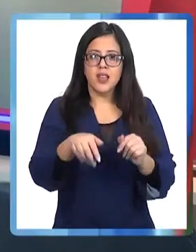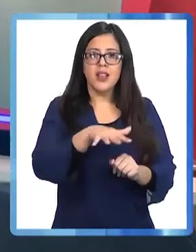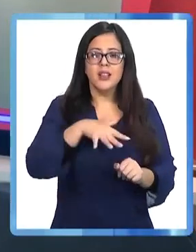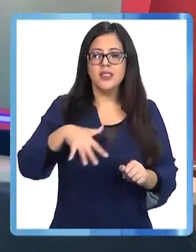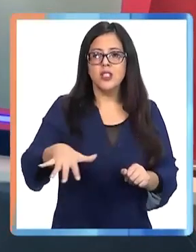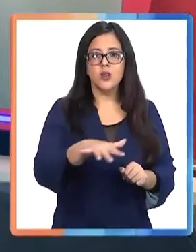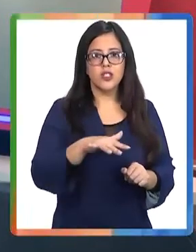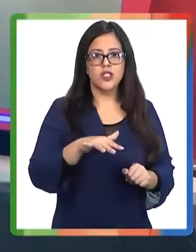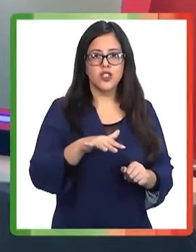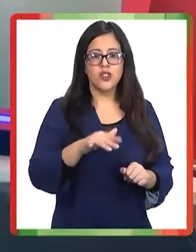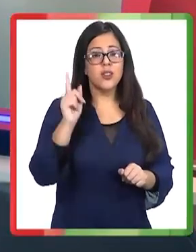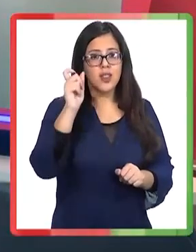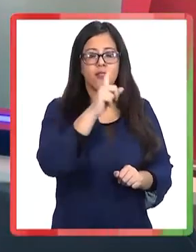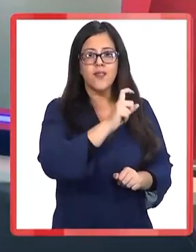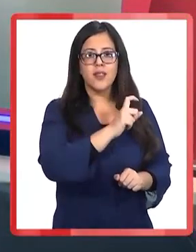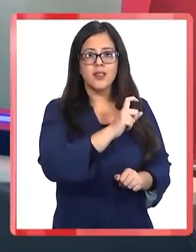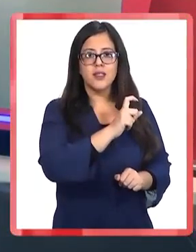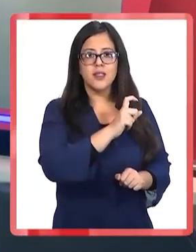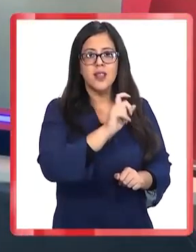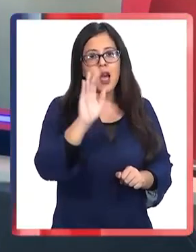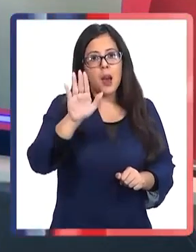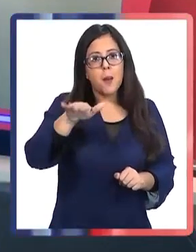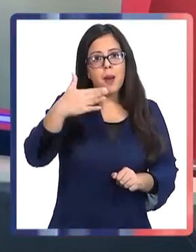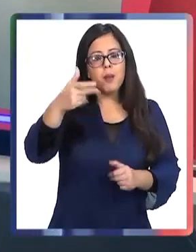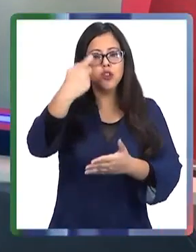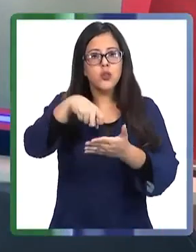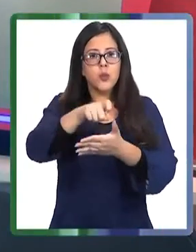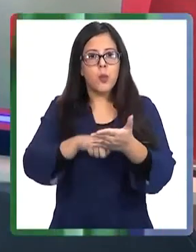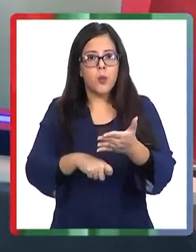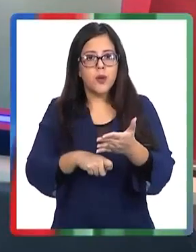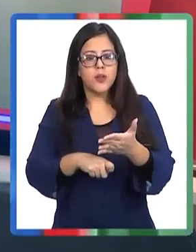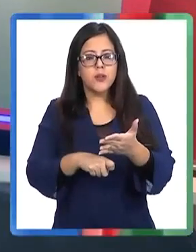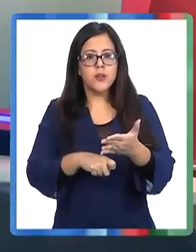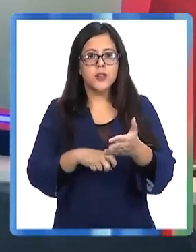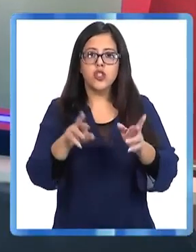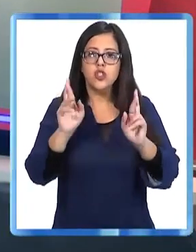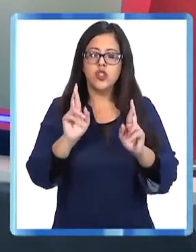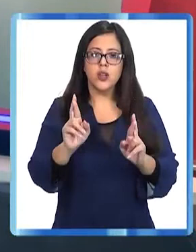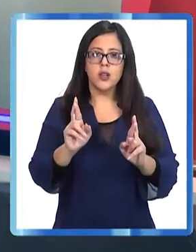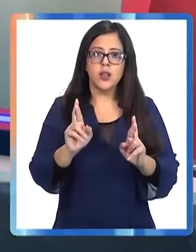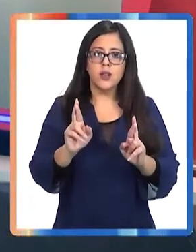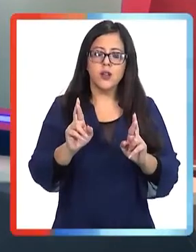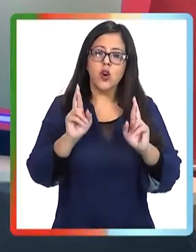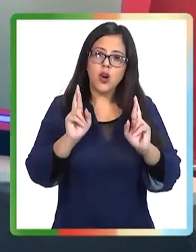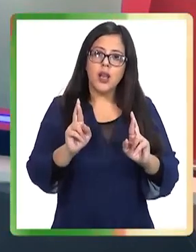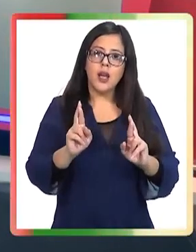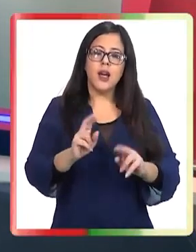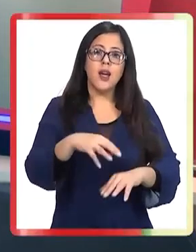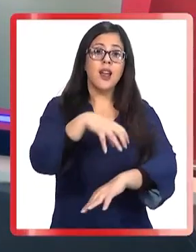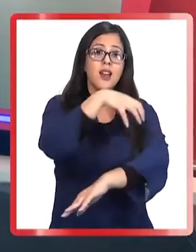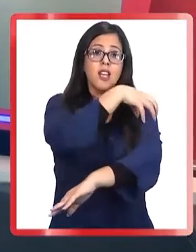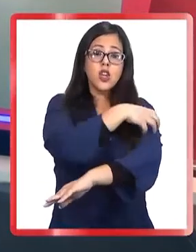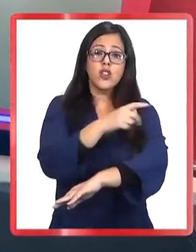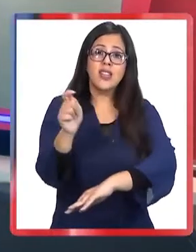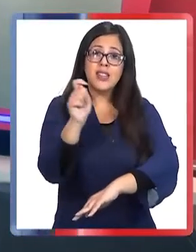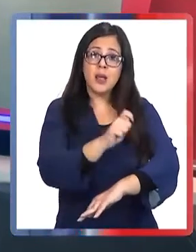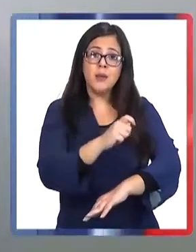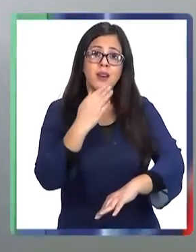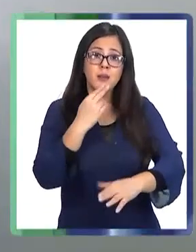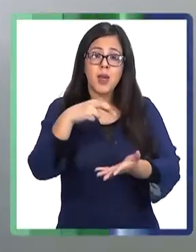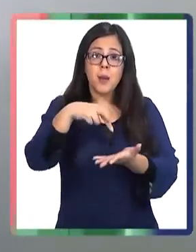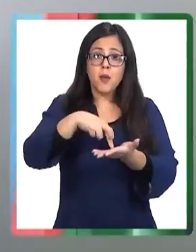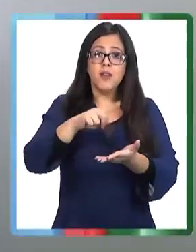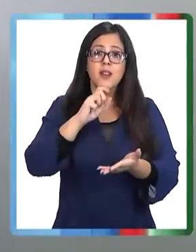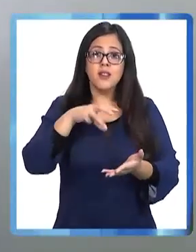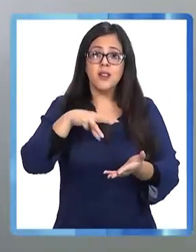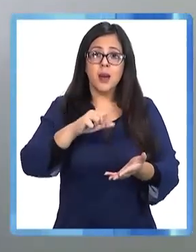este fenómeno que se viene bien complejo para los próximos meses, y ojalá la región de Tarapacá y principalmente